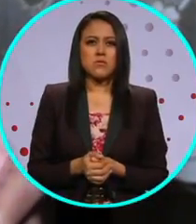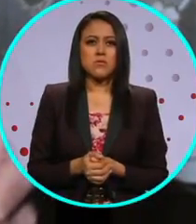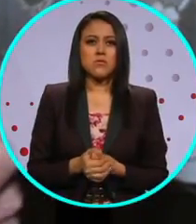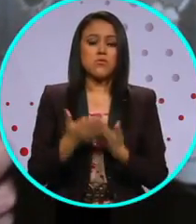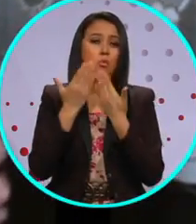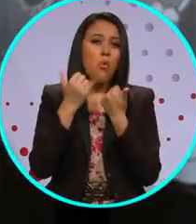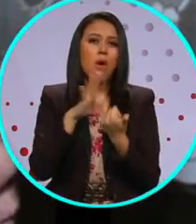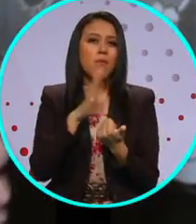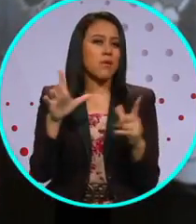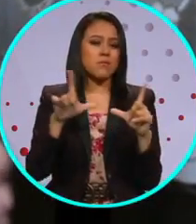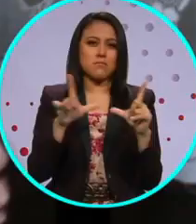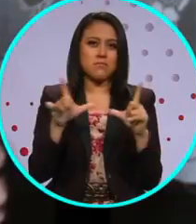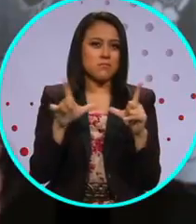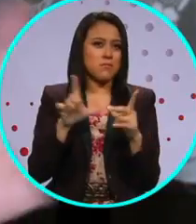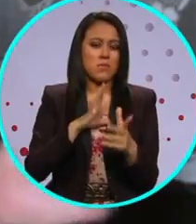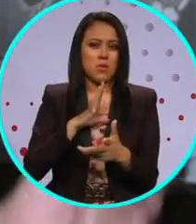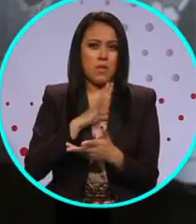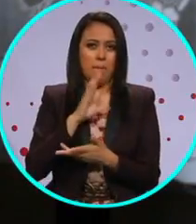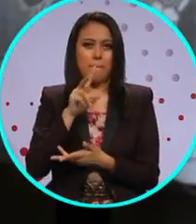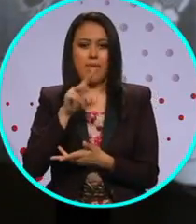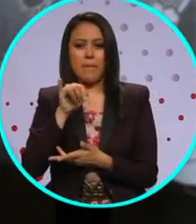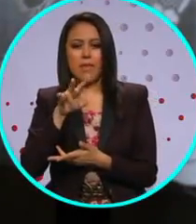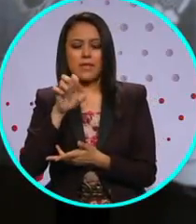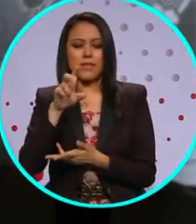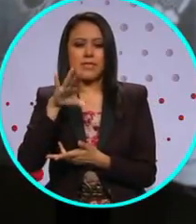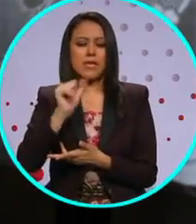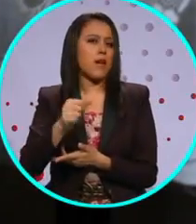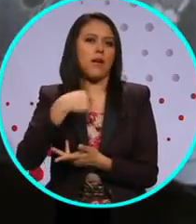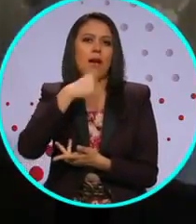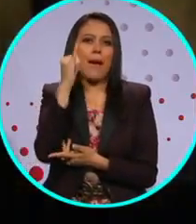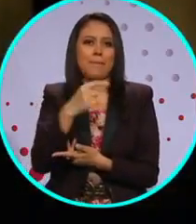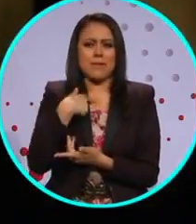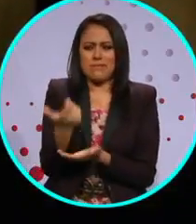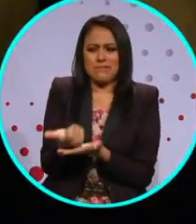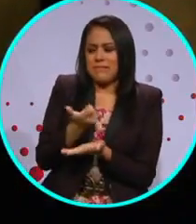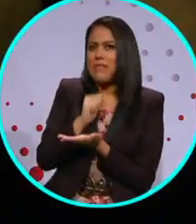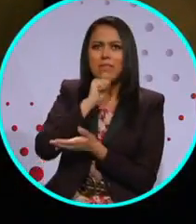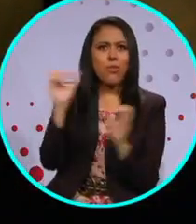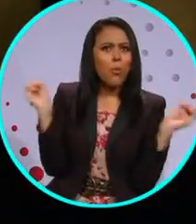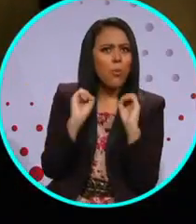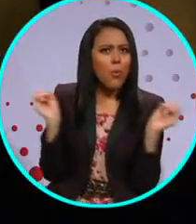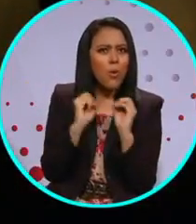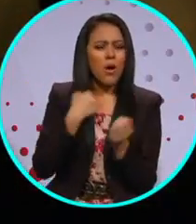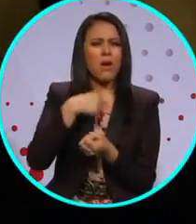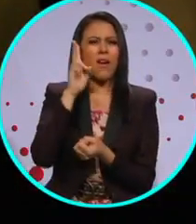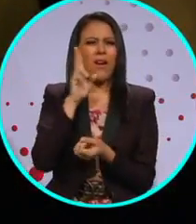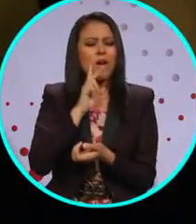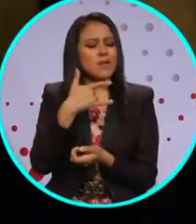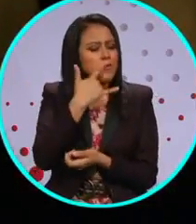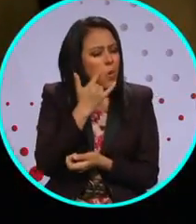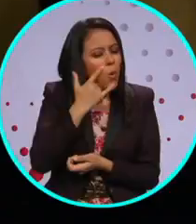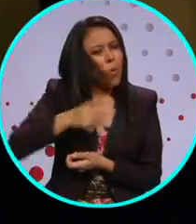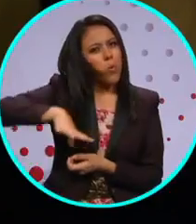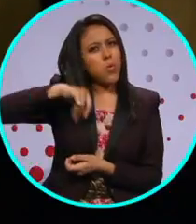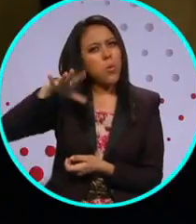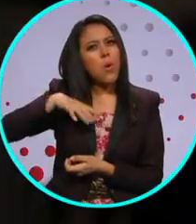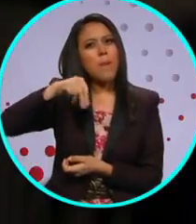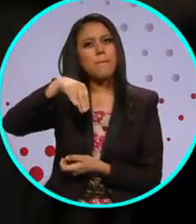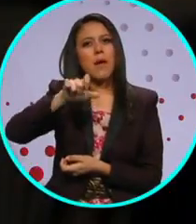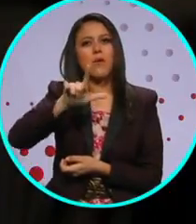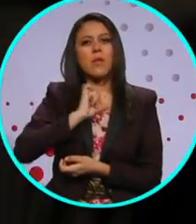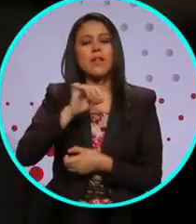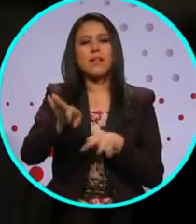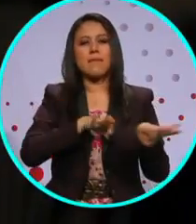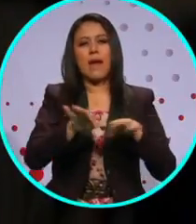tarjeta de supervivencia, jamás la saqué, nada toqué yo. El destino de ese dinero, fruto del esfuerzo de don Manuel como mecánico,